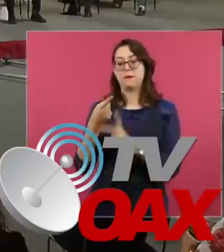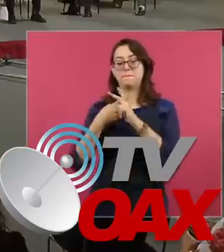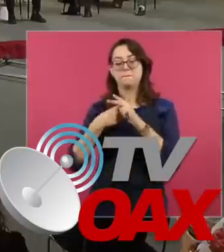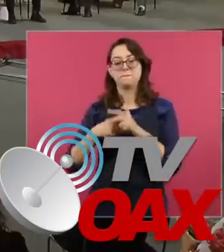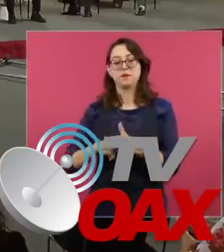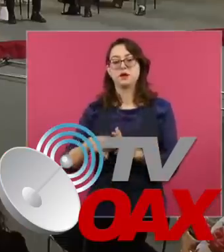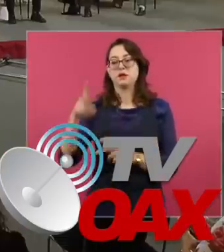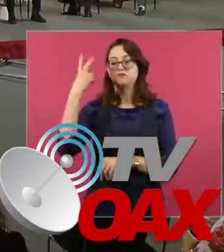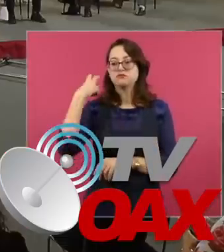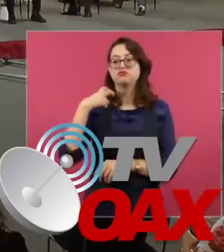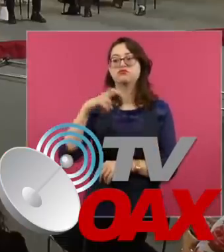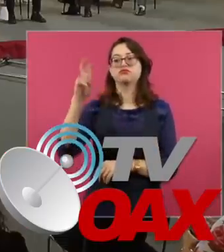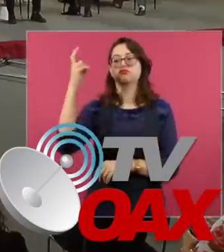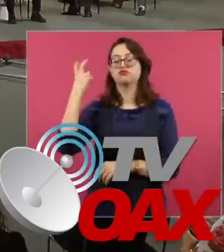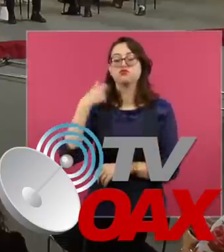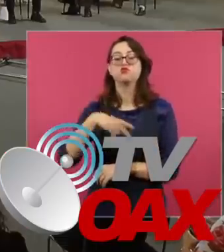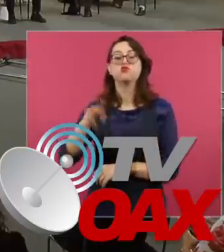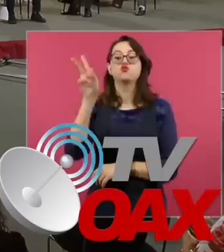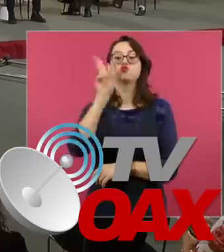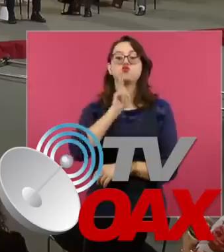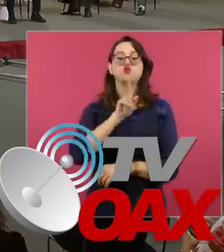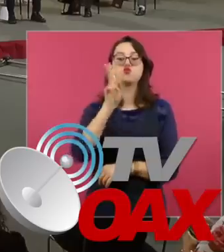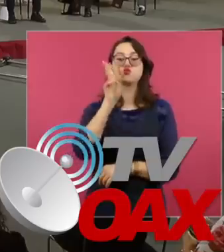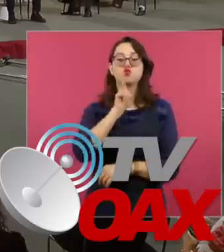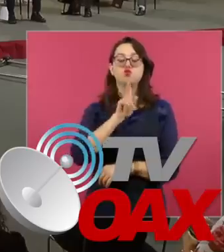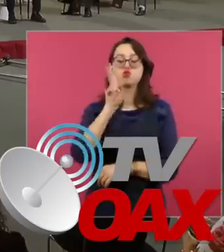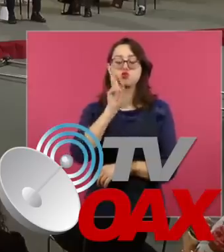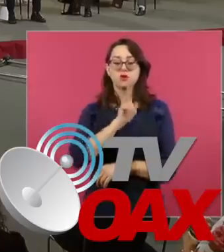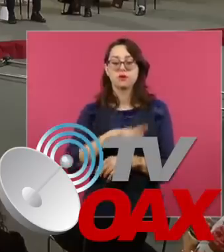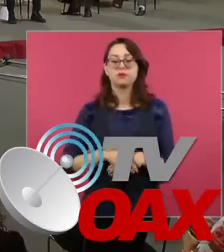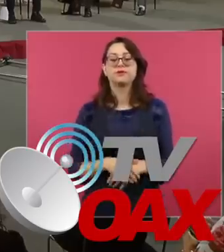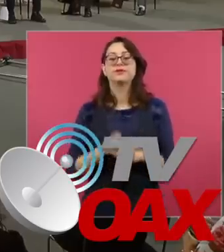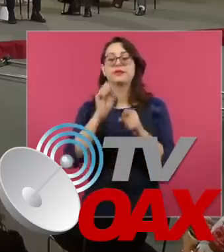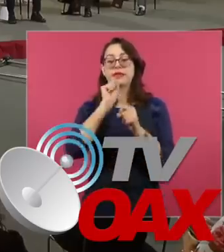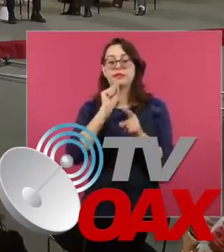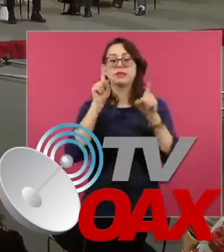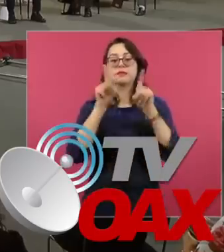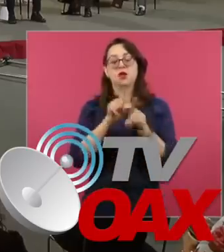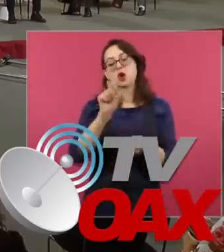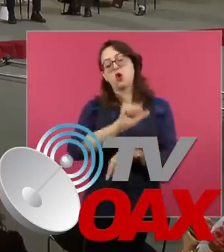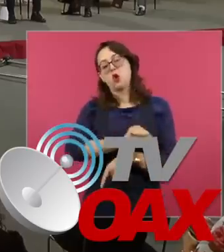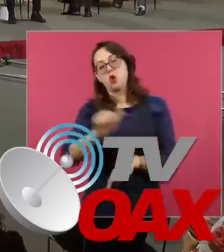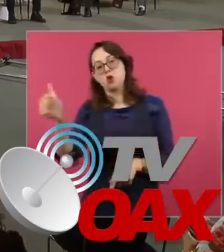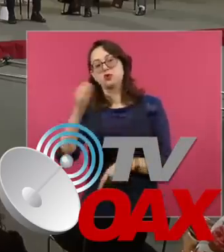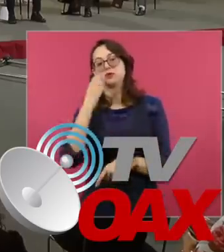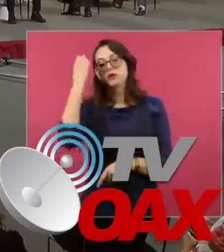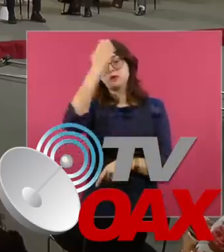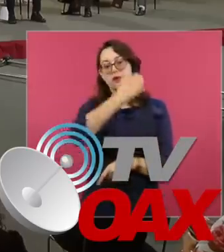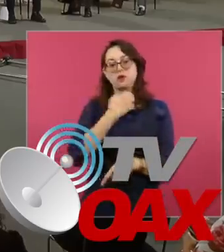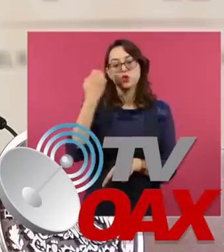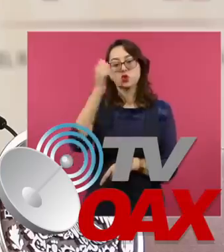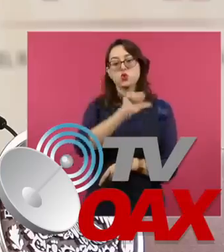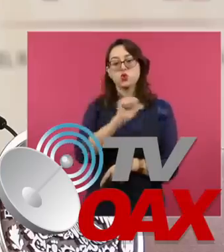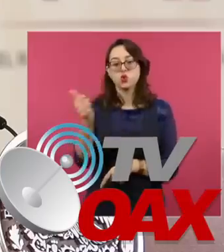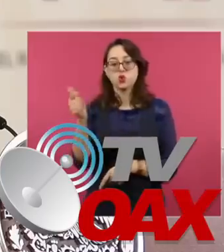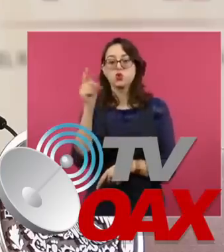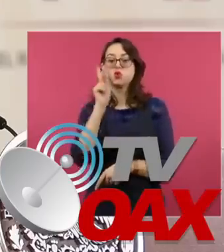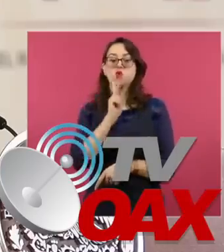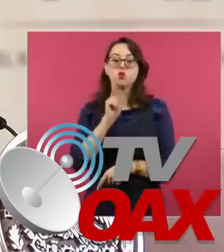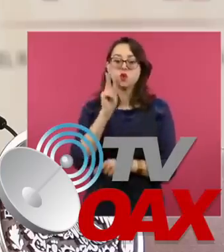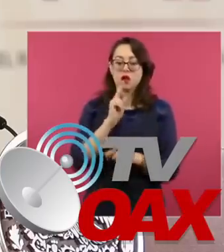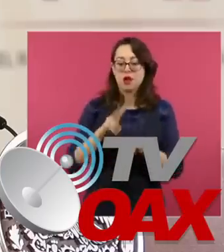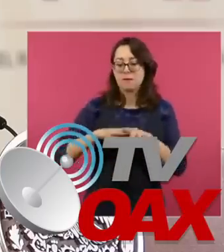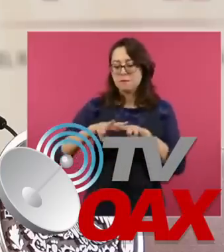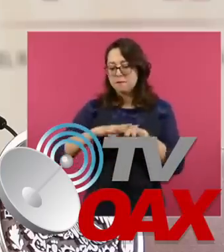de supervisión. Pero no es solo el único que está a prueba, se ponen a pruebas más cosas. ¿Qué cosas? Bueno, pues el confinamiento de la